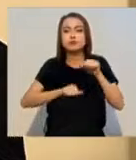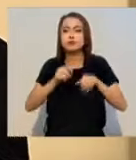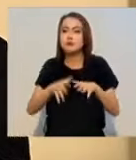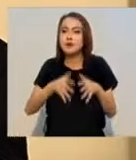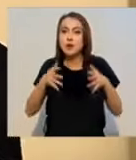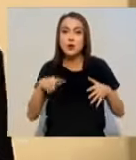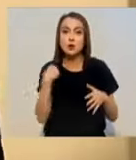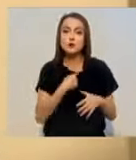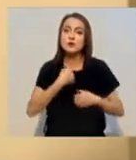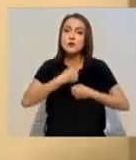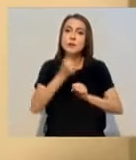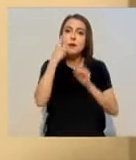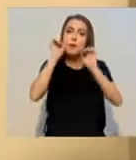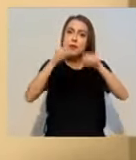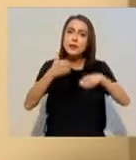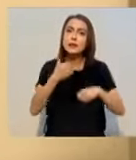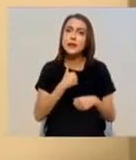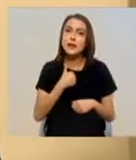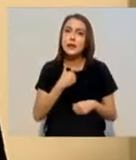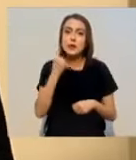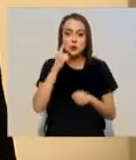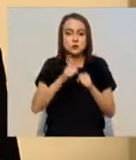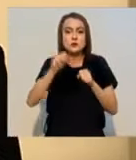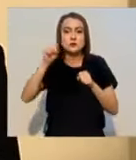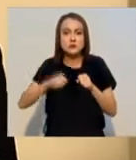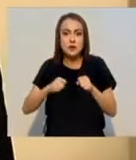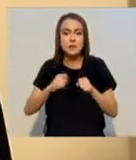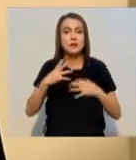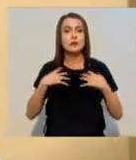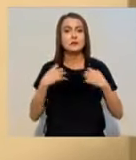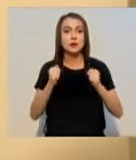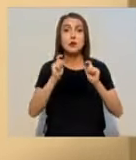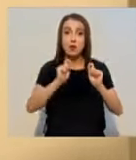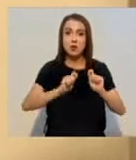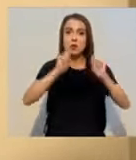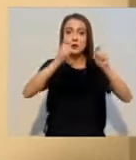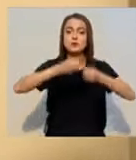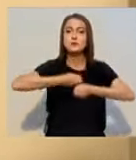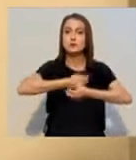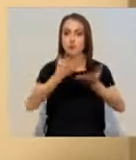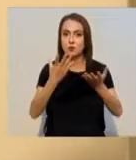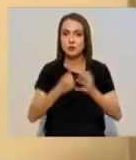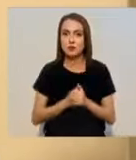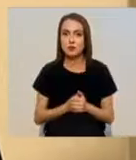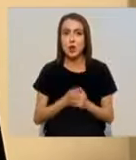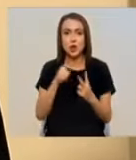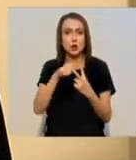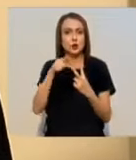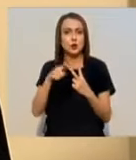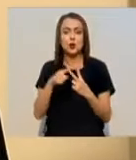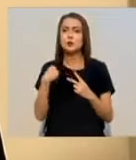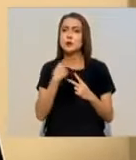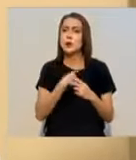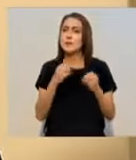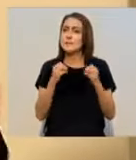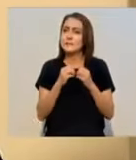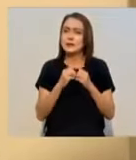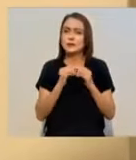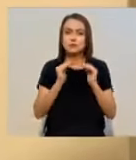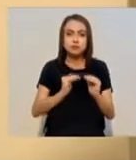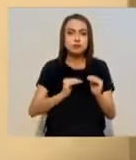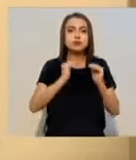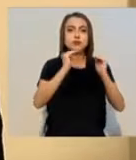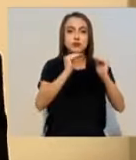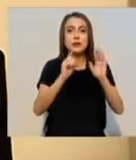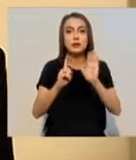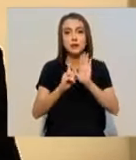esfuerzo que hemos hecho para tener un sólido sistema de salud y de educación pública, los dos pilares en los que descansa nuestro Estado